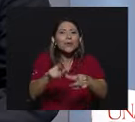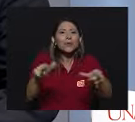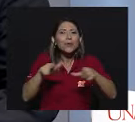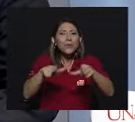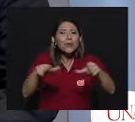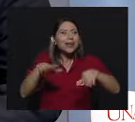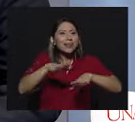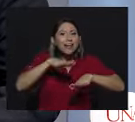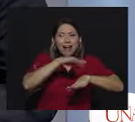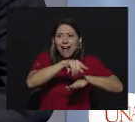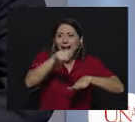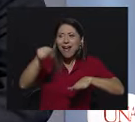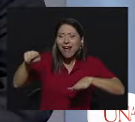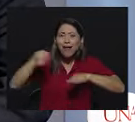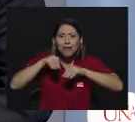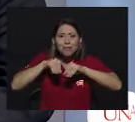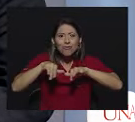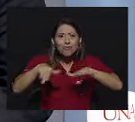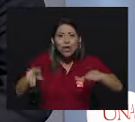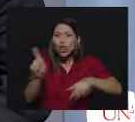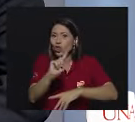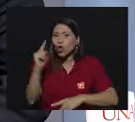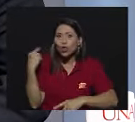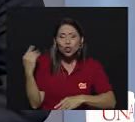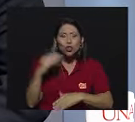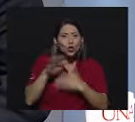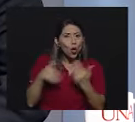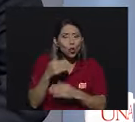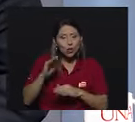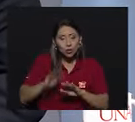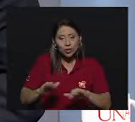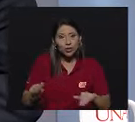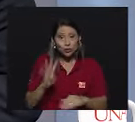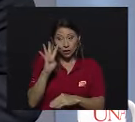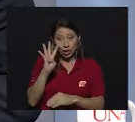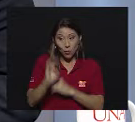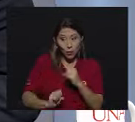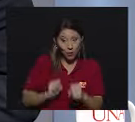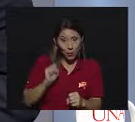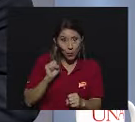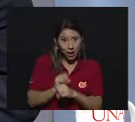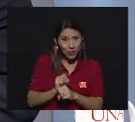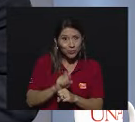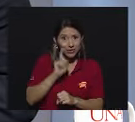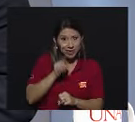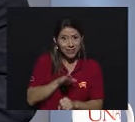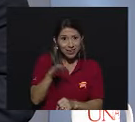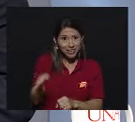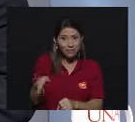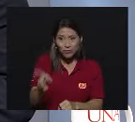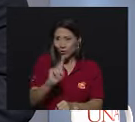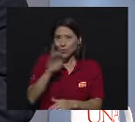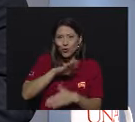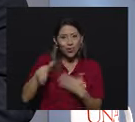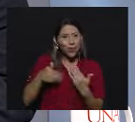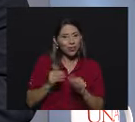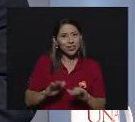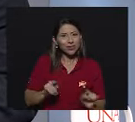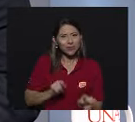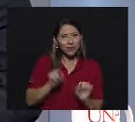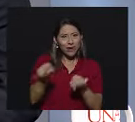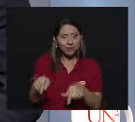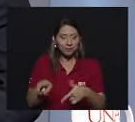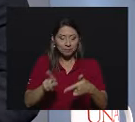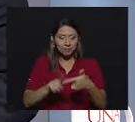hemos solucionado. No todos los niños de 4 años, que son los que deberían asistir al Interactivo 2, lo están haciendo. En el caso